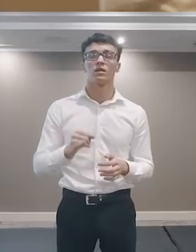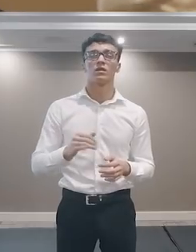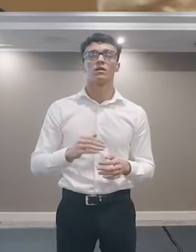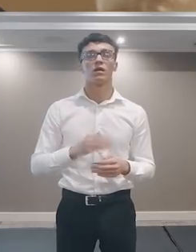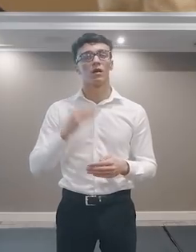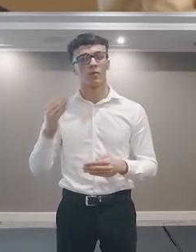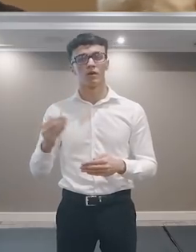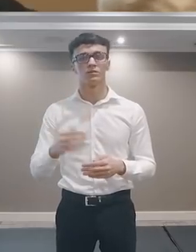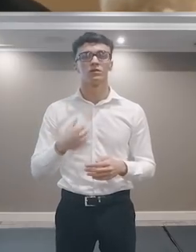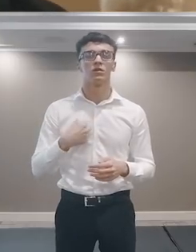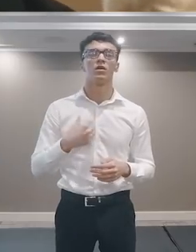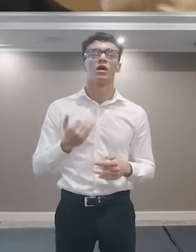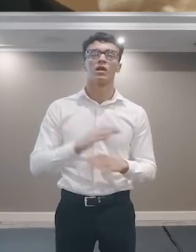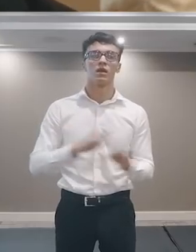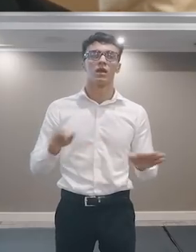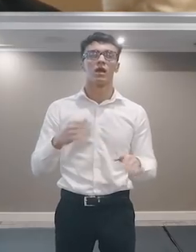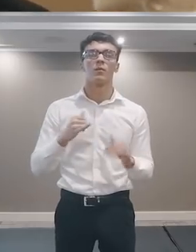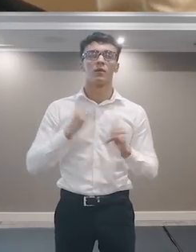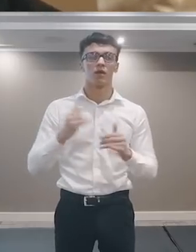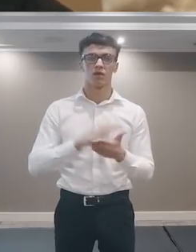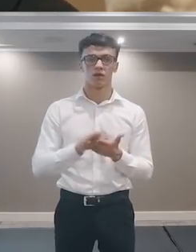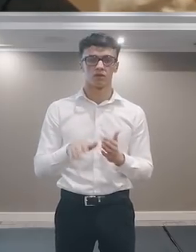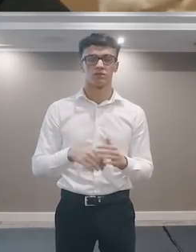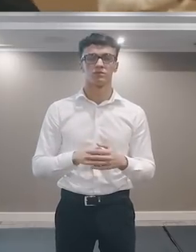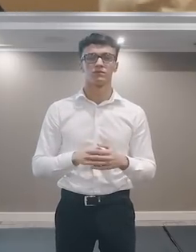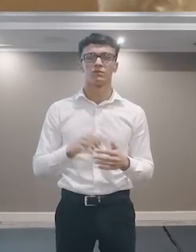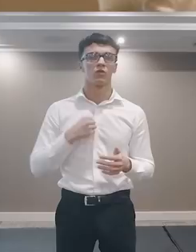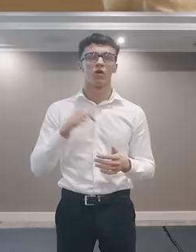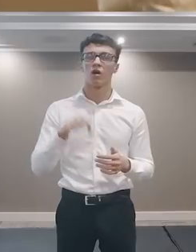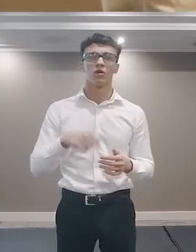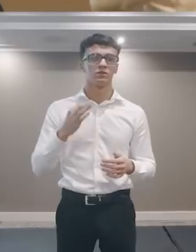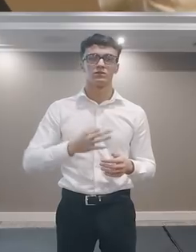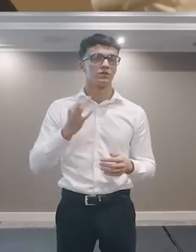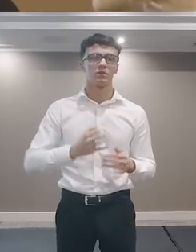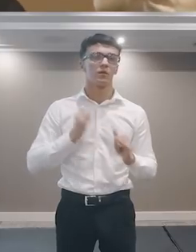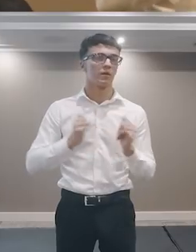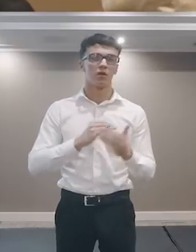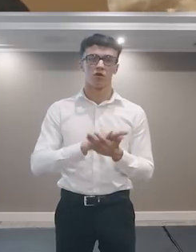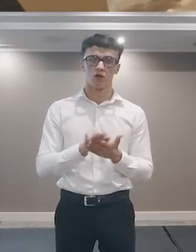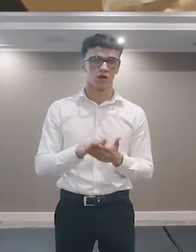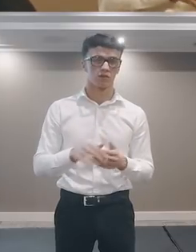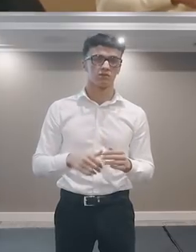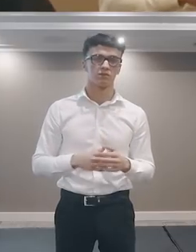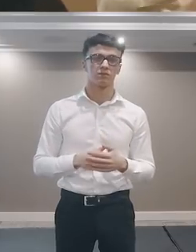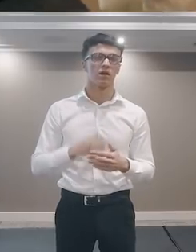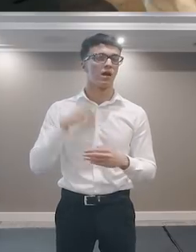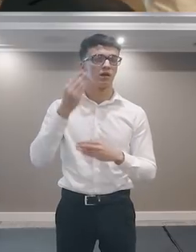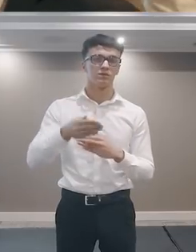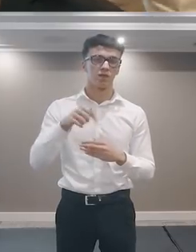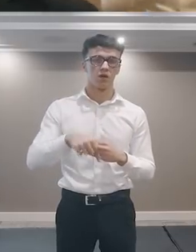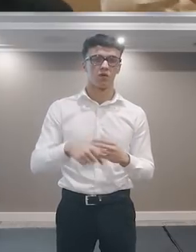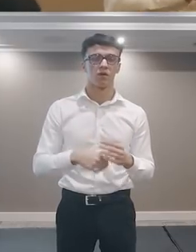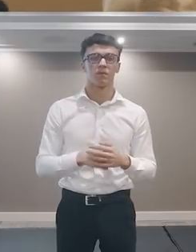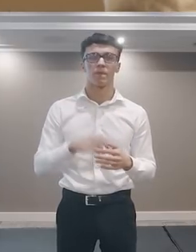gratuita desde entonces no para de viajar gratis pues voy a poner simplemente para que veáis un poco en